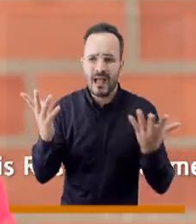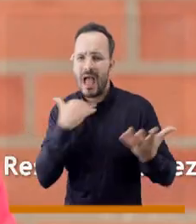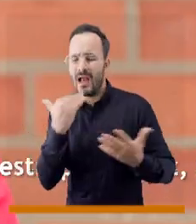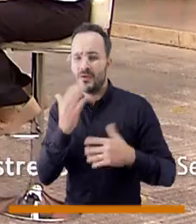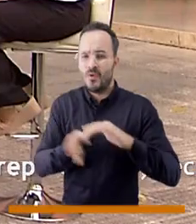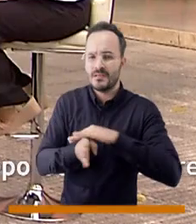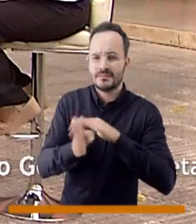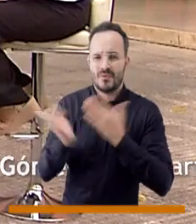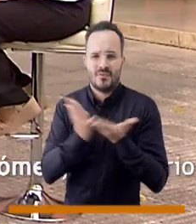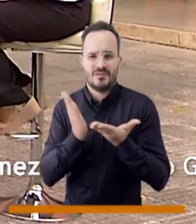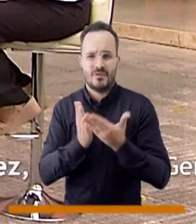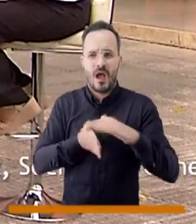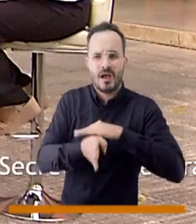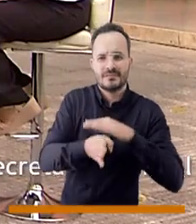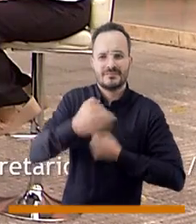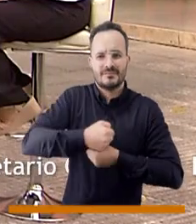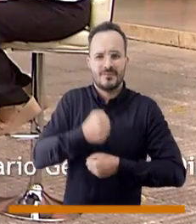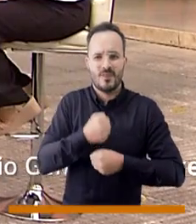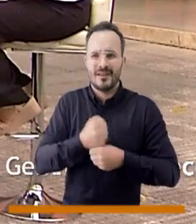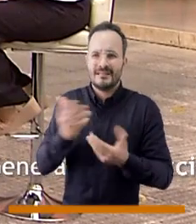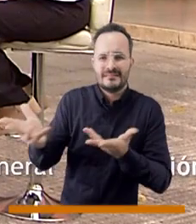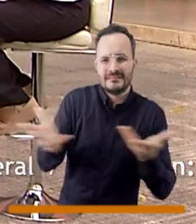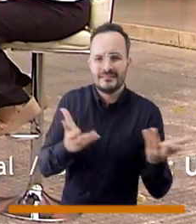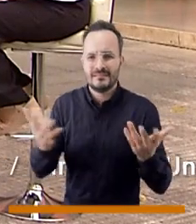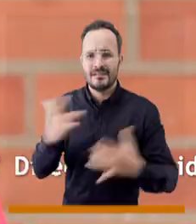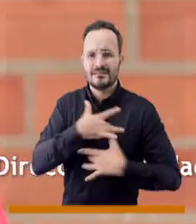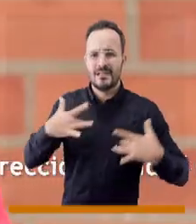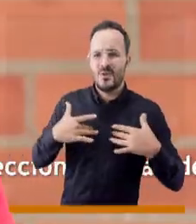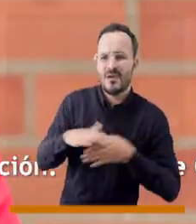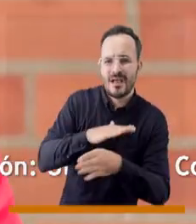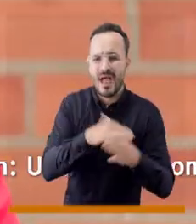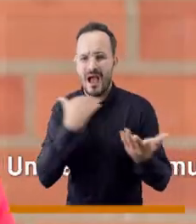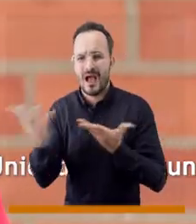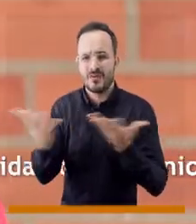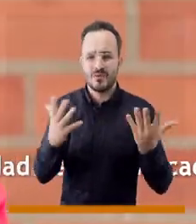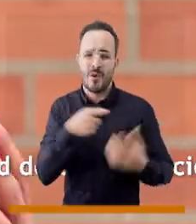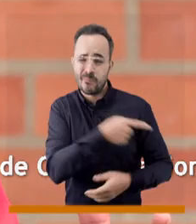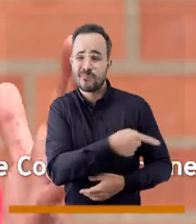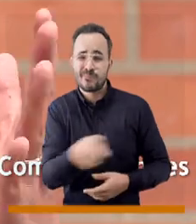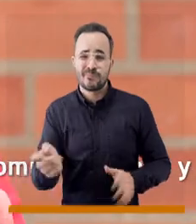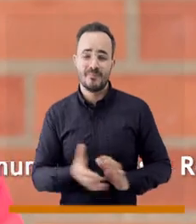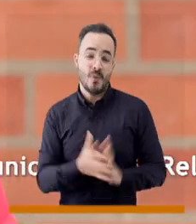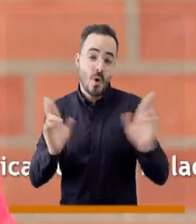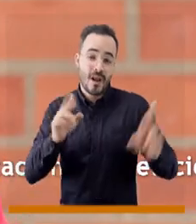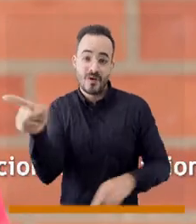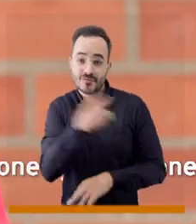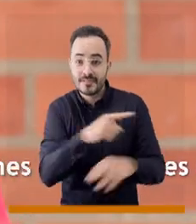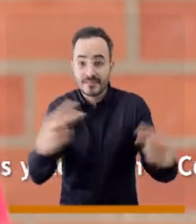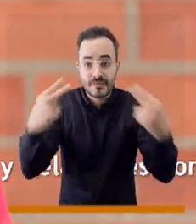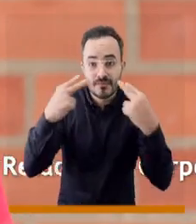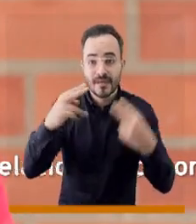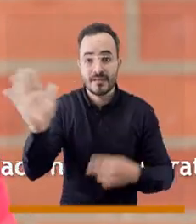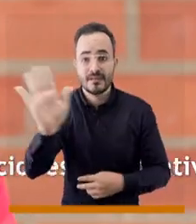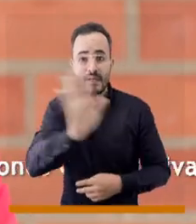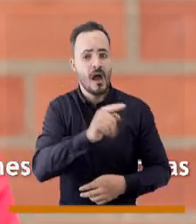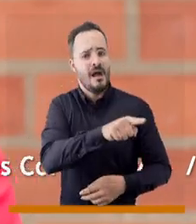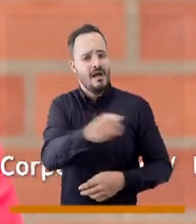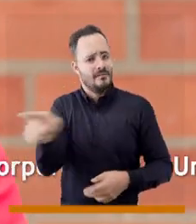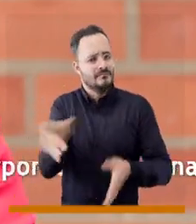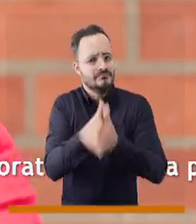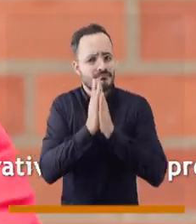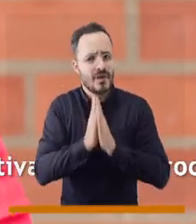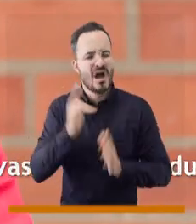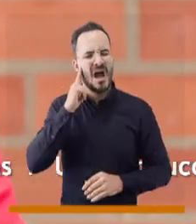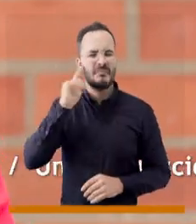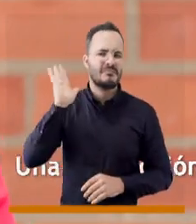tener acceso educativo, de poder tener acceso laboral, de poder tener acceso en salud. Y bueno, hacerle una invitación a todos los televidentes a que